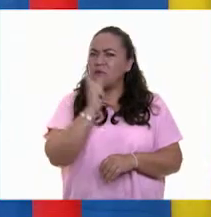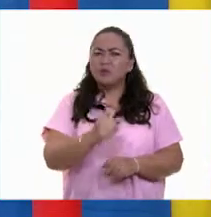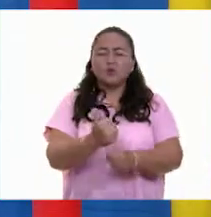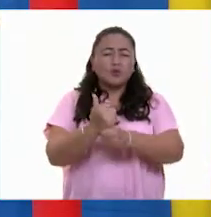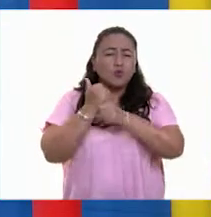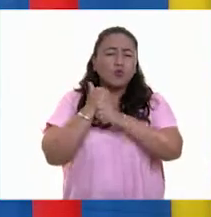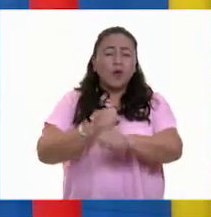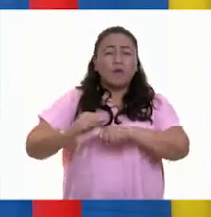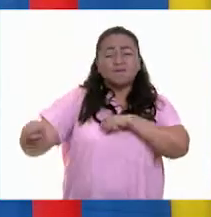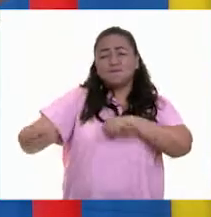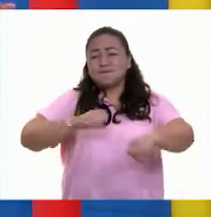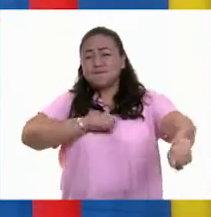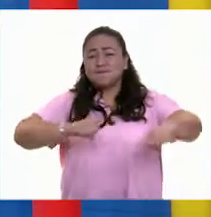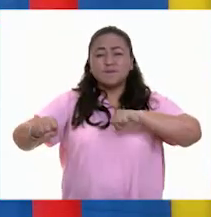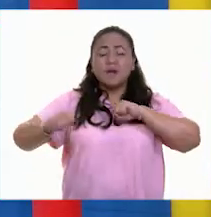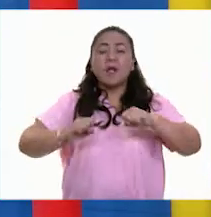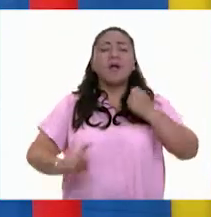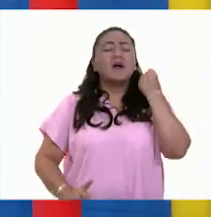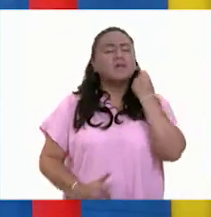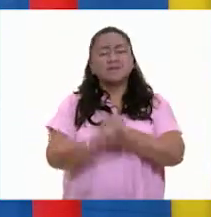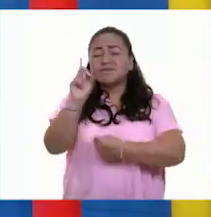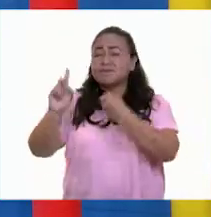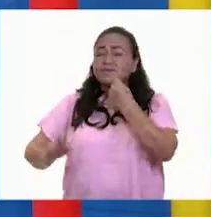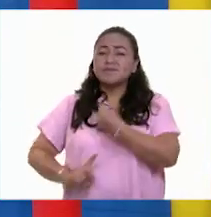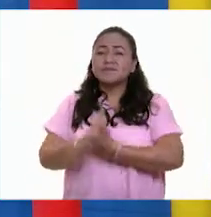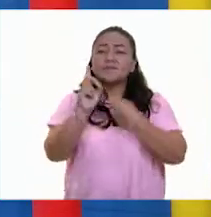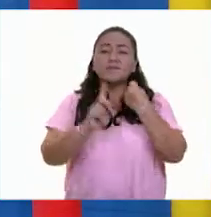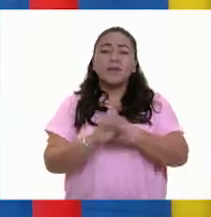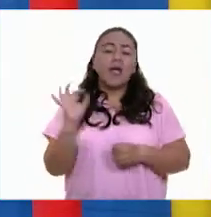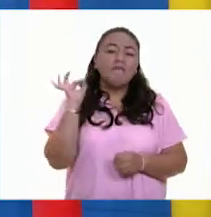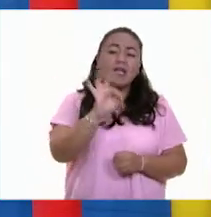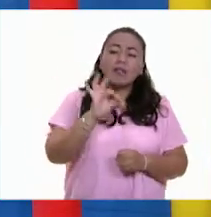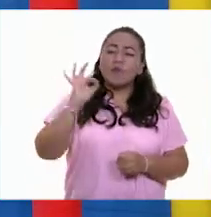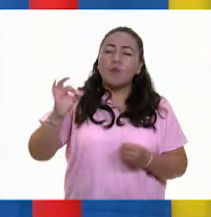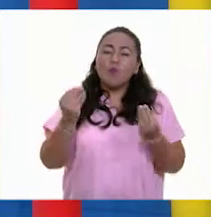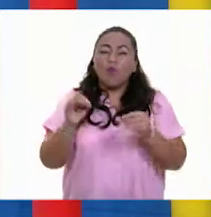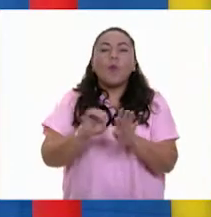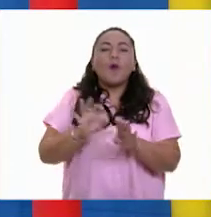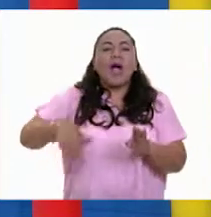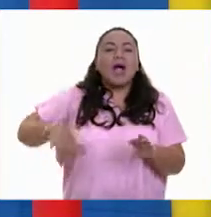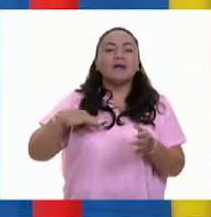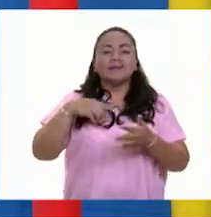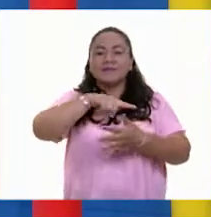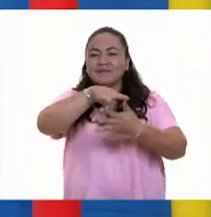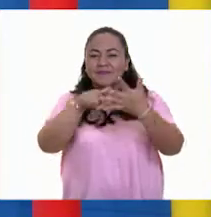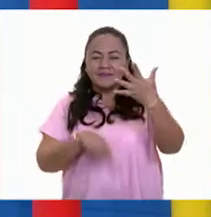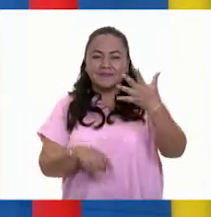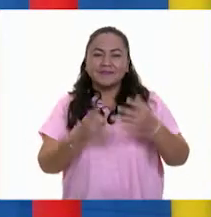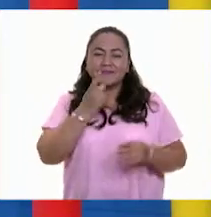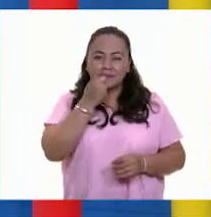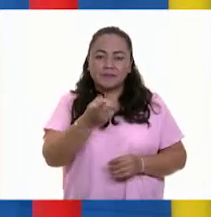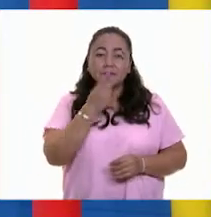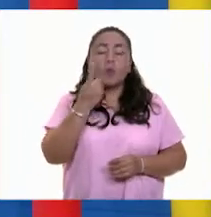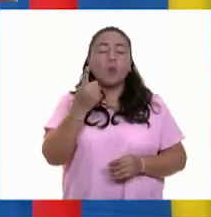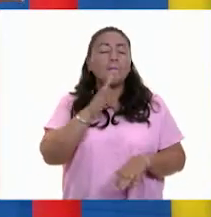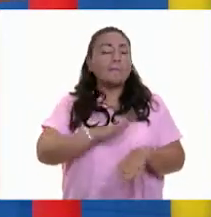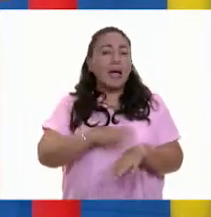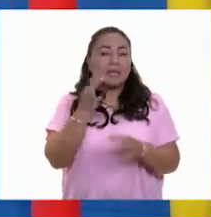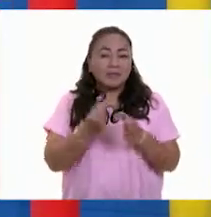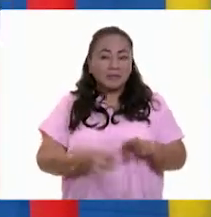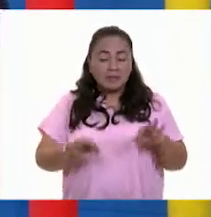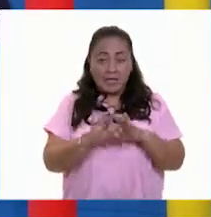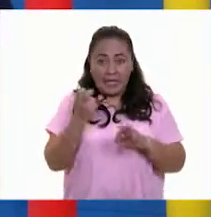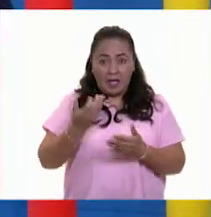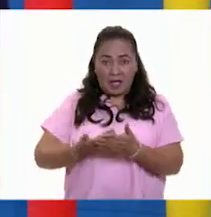el cual provocó muchas afectaciones como las que hemos mencionado en la clase. Un hecho importante que ocurrió en ese